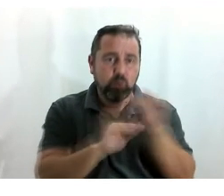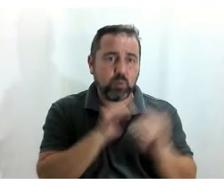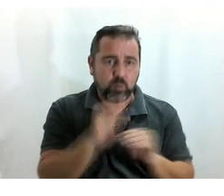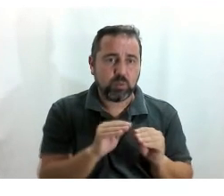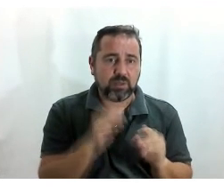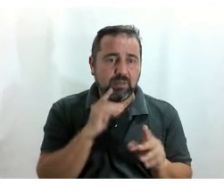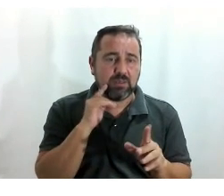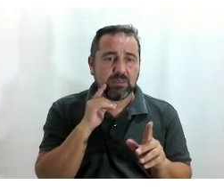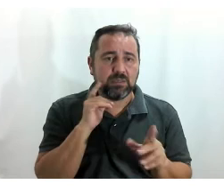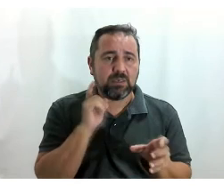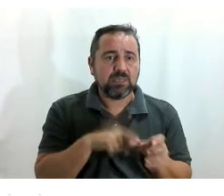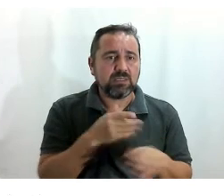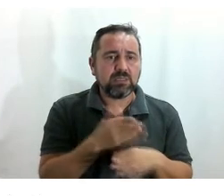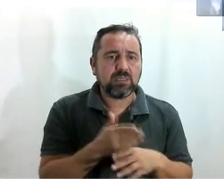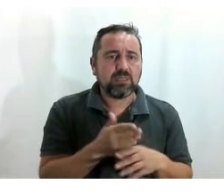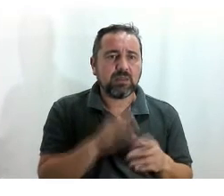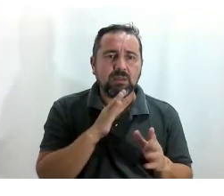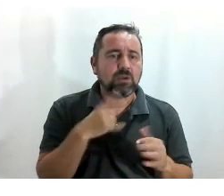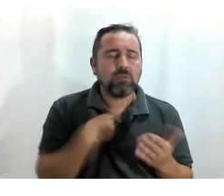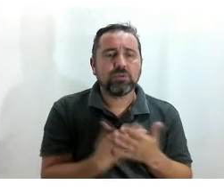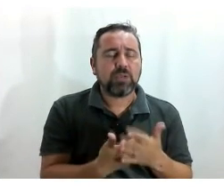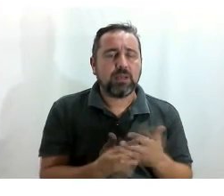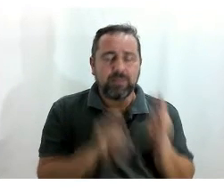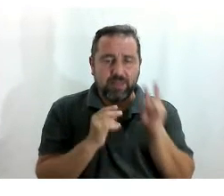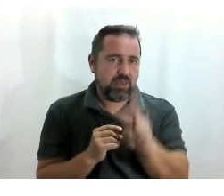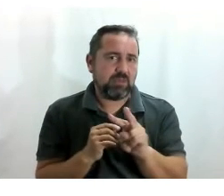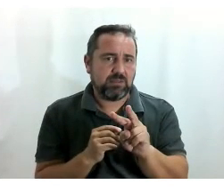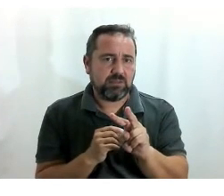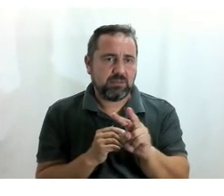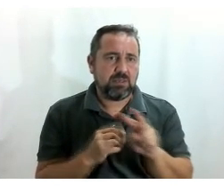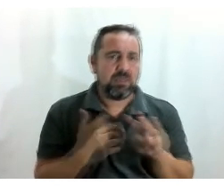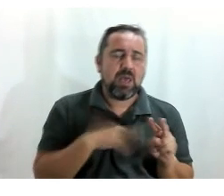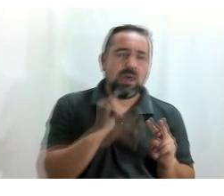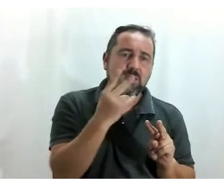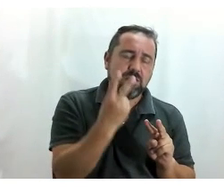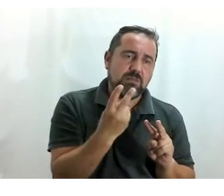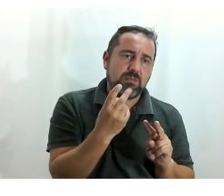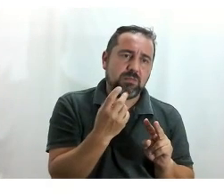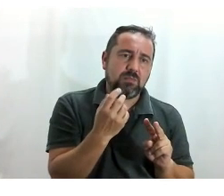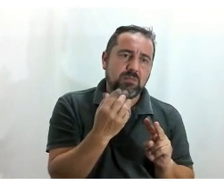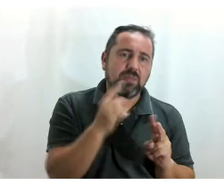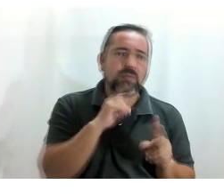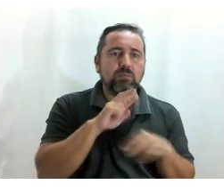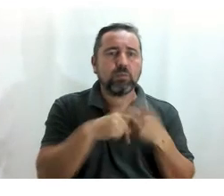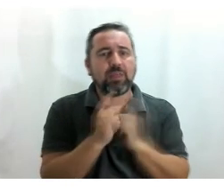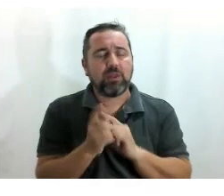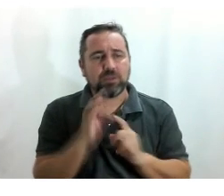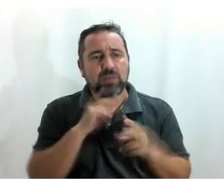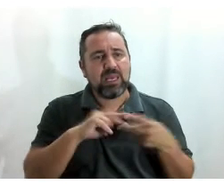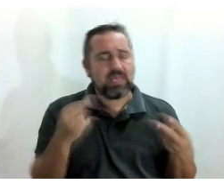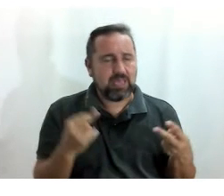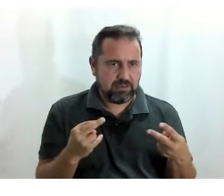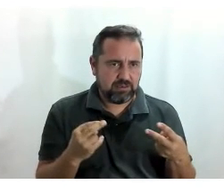los asistentes. Vale, nada más. Mostrar para que veáis que hay ya para determinadas mutaciones en un gen que